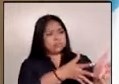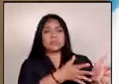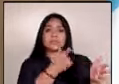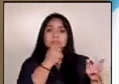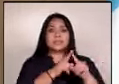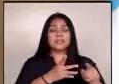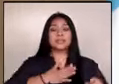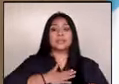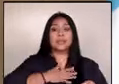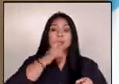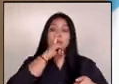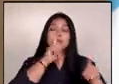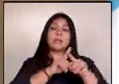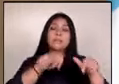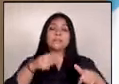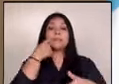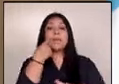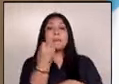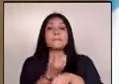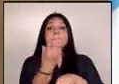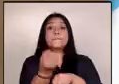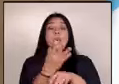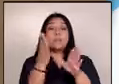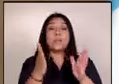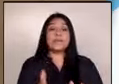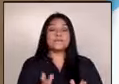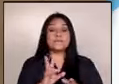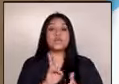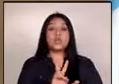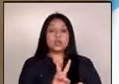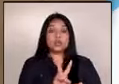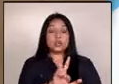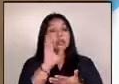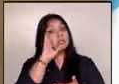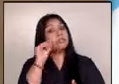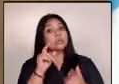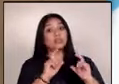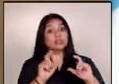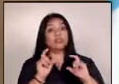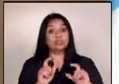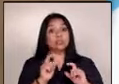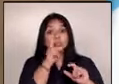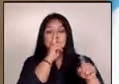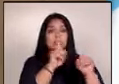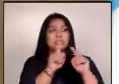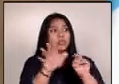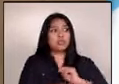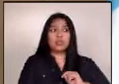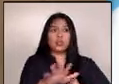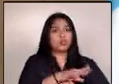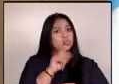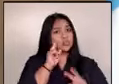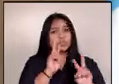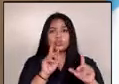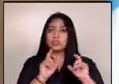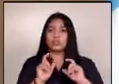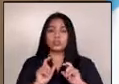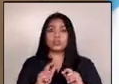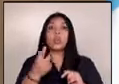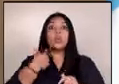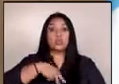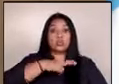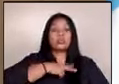bomberos voluntarios porque hay que cuidar el bosque desde todo punto de vista creo que nosotros tenemos mucho que